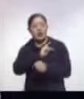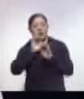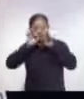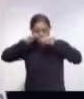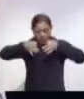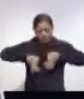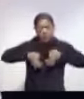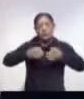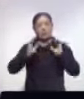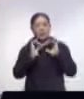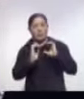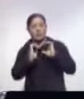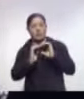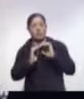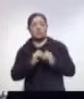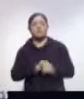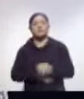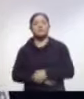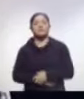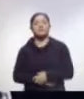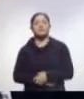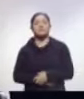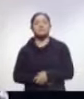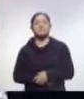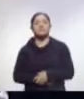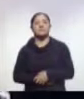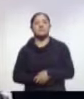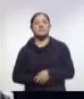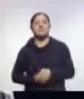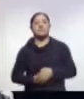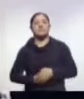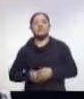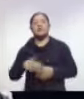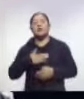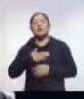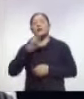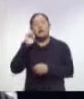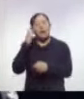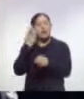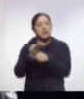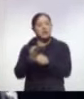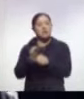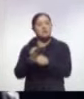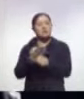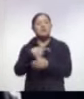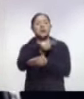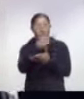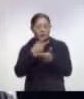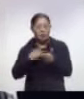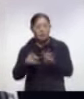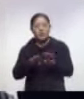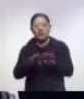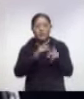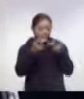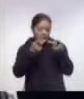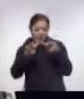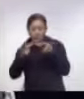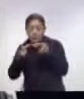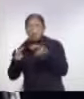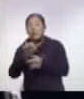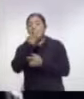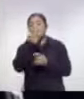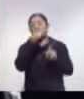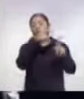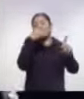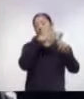Departamento de Prevención del Delito, donde nos encargamos básicamente del diseño de programas en materia de prevención, en el sector educativo trabajamos